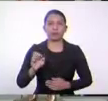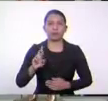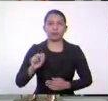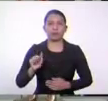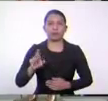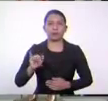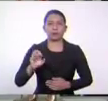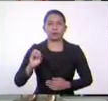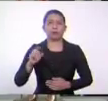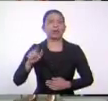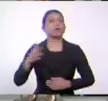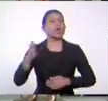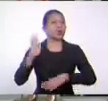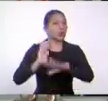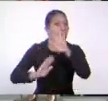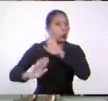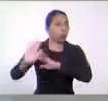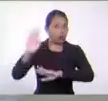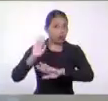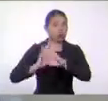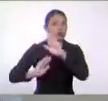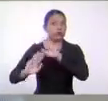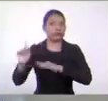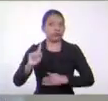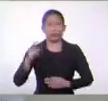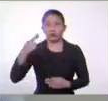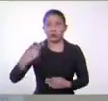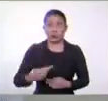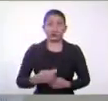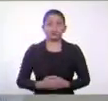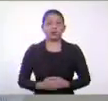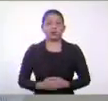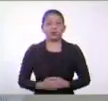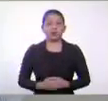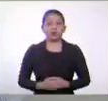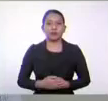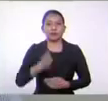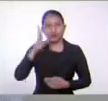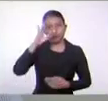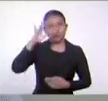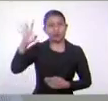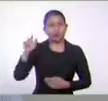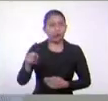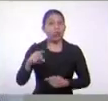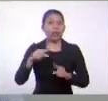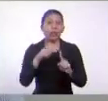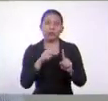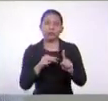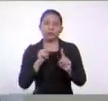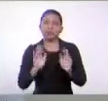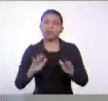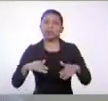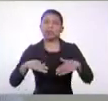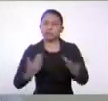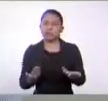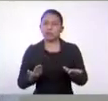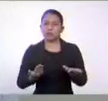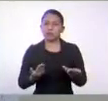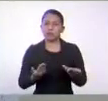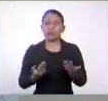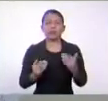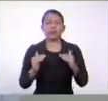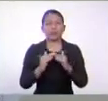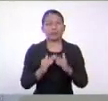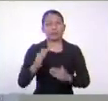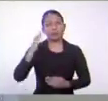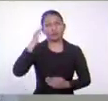del cuento de ciencia ficción. Estudiaremos las características que presenta y también